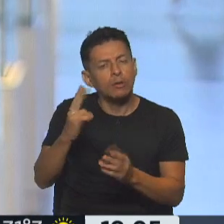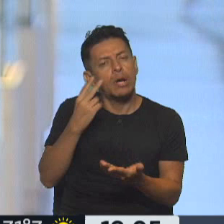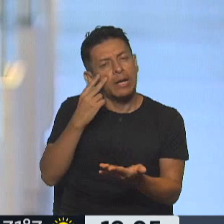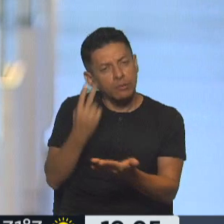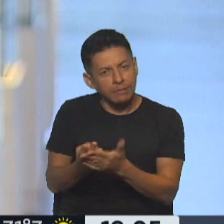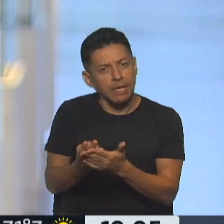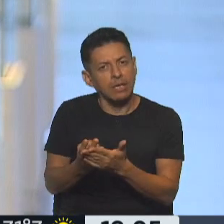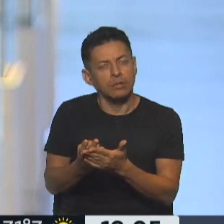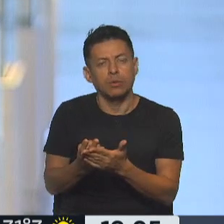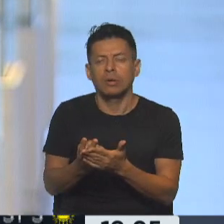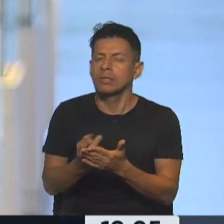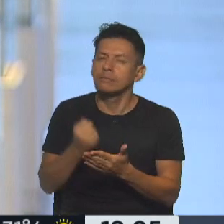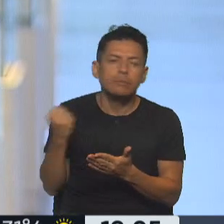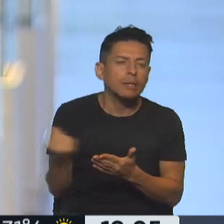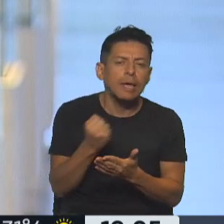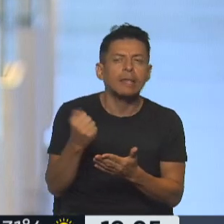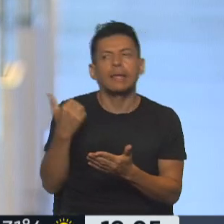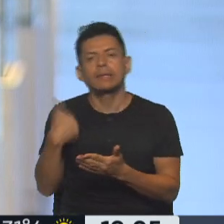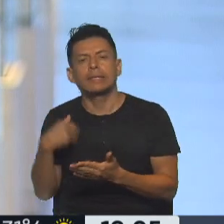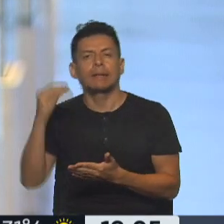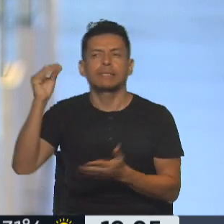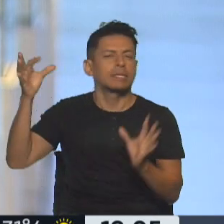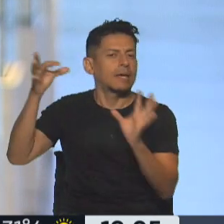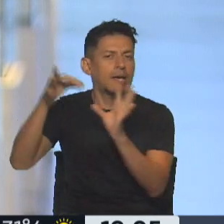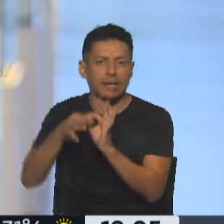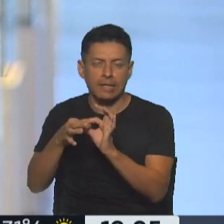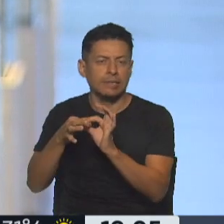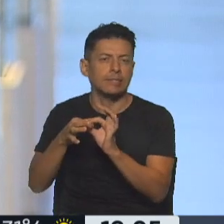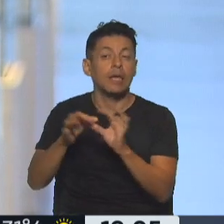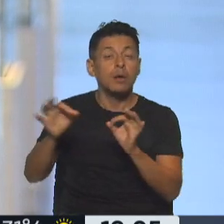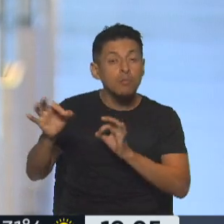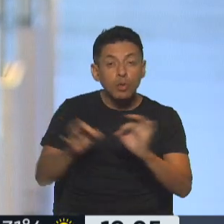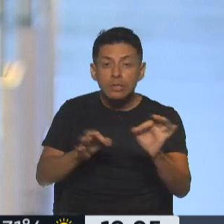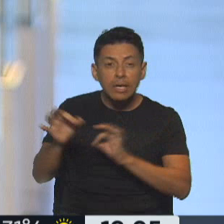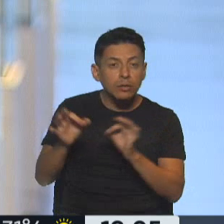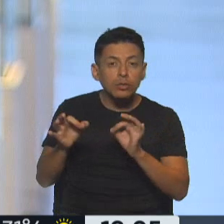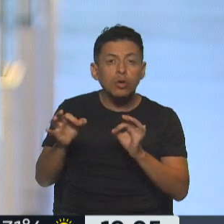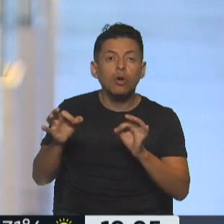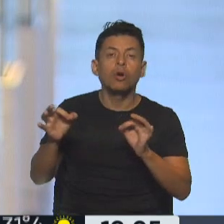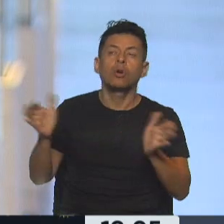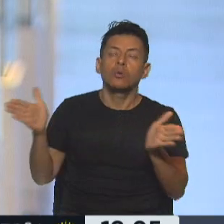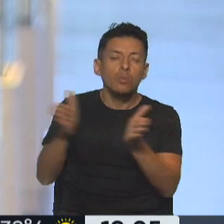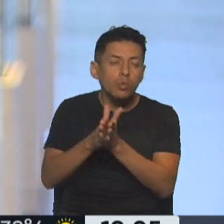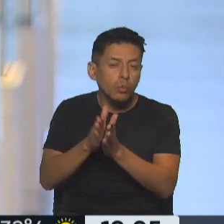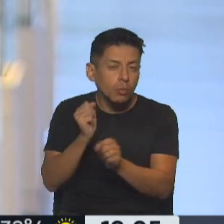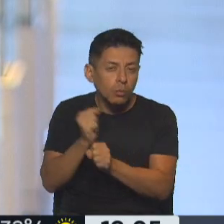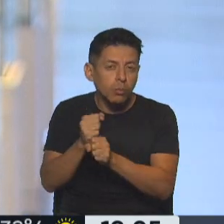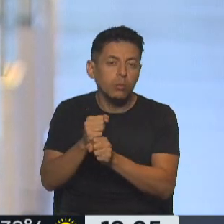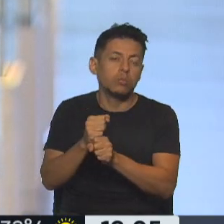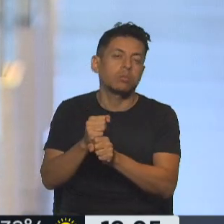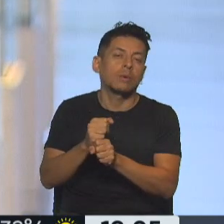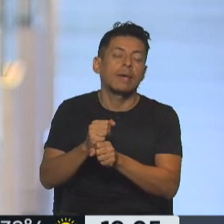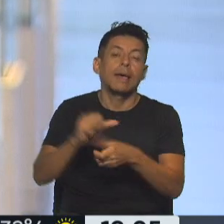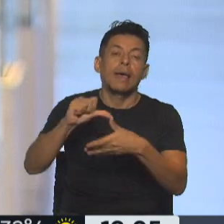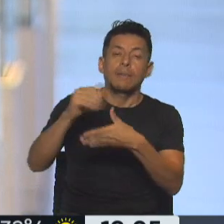significa para nosotros la alianza con la Argentina y especialmente el proyecto de construcción, un proyecto para toda América del